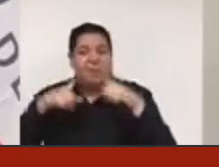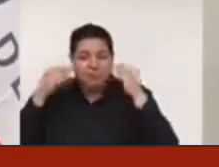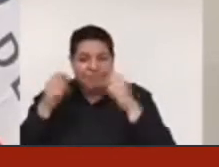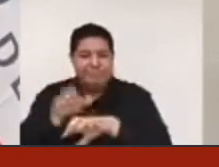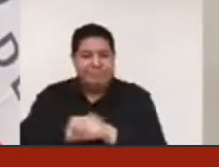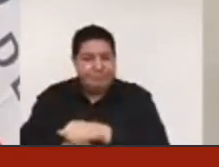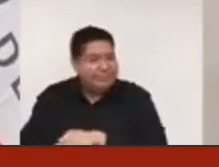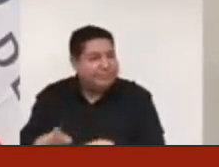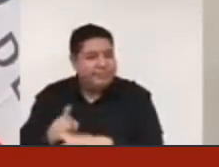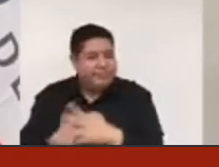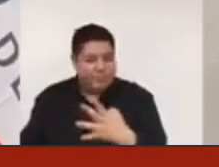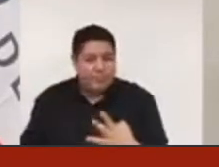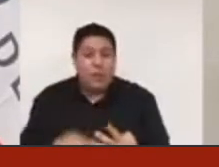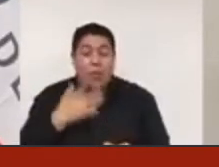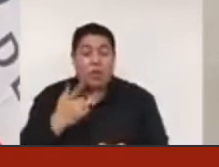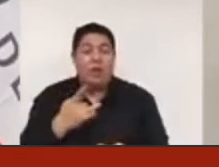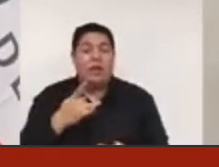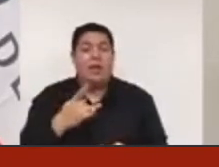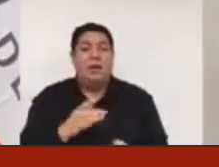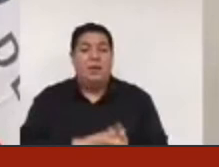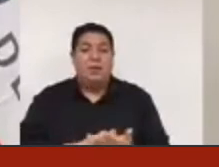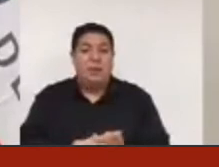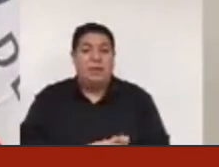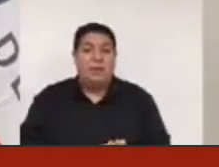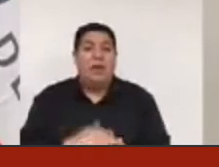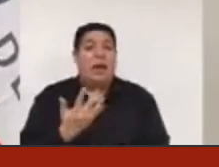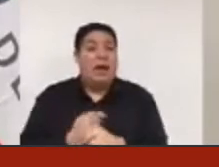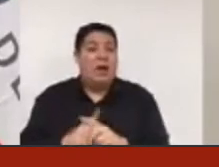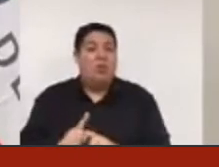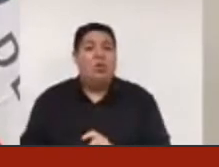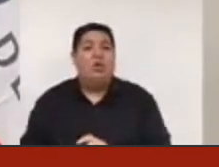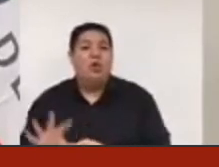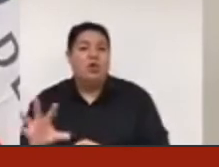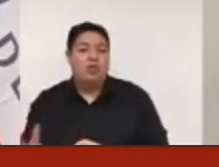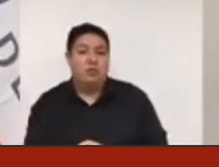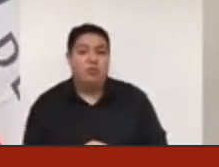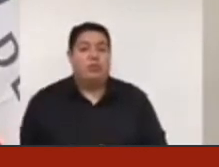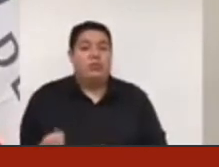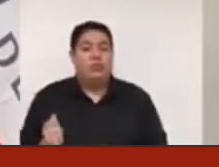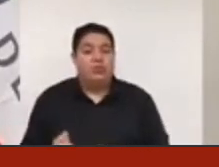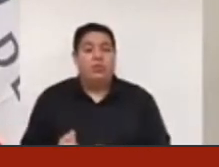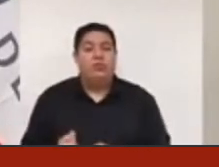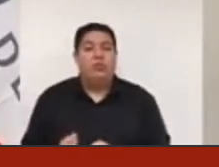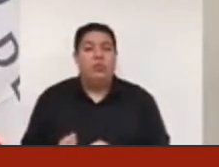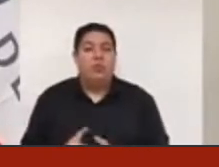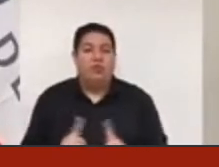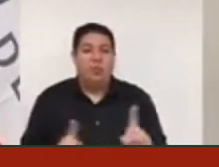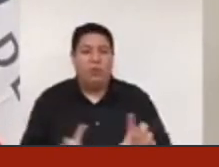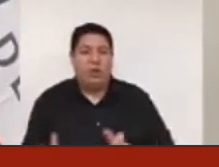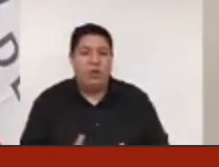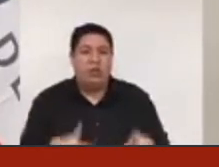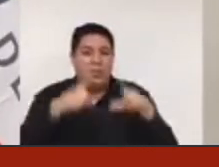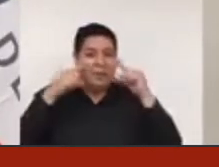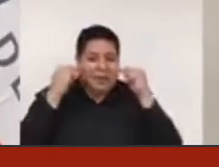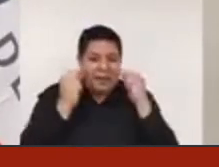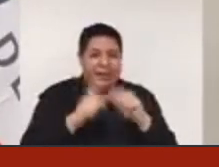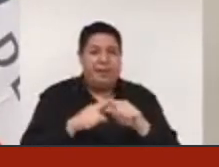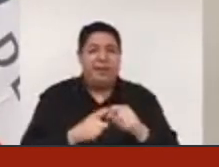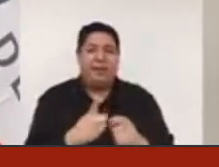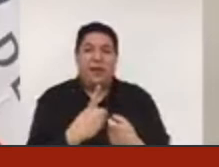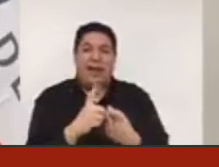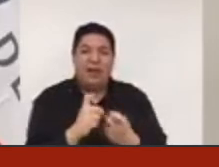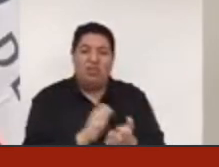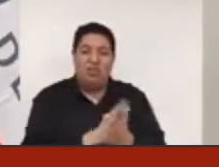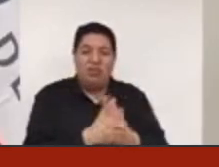se dio a conocer ya que por ejemplo hubo sustracción de algunos insumos de mascarilla de alcohol ger